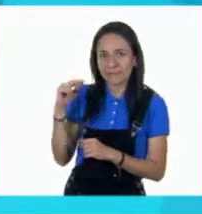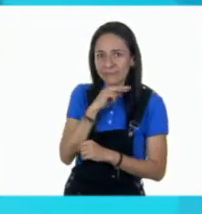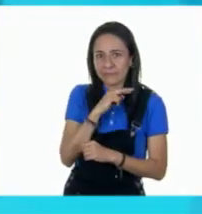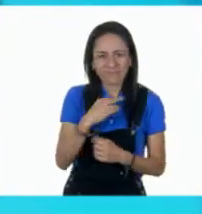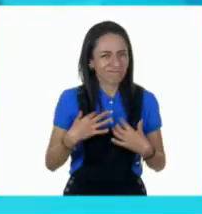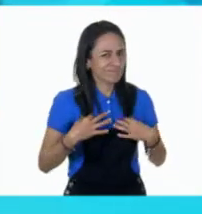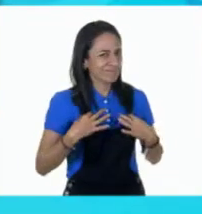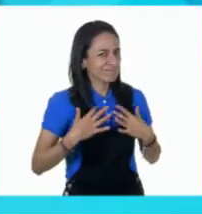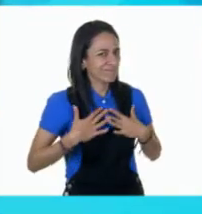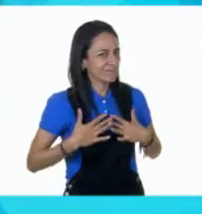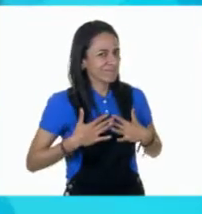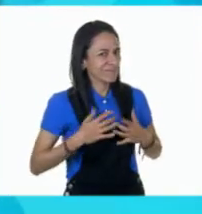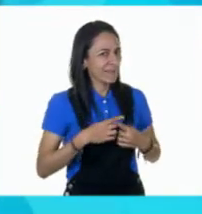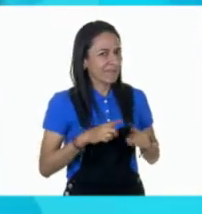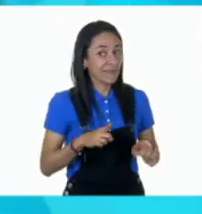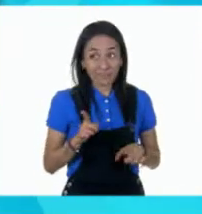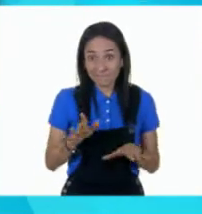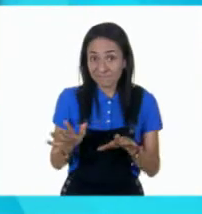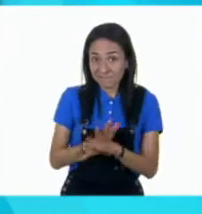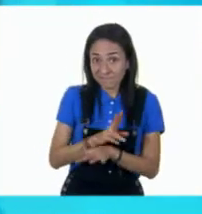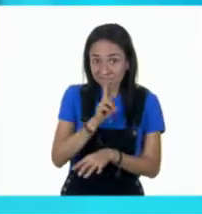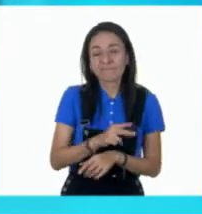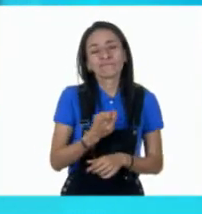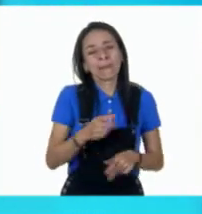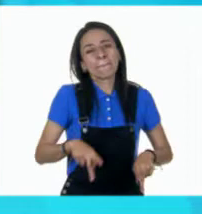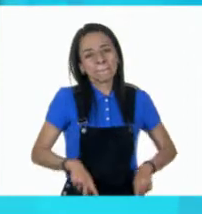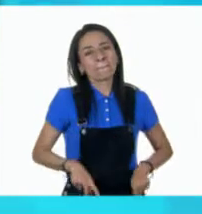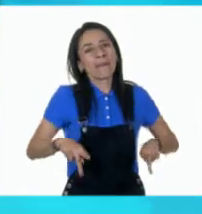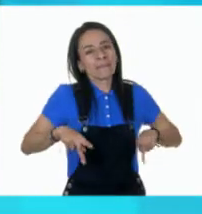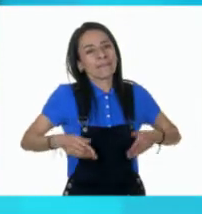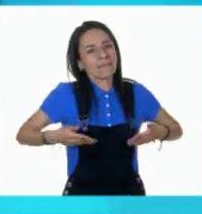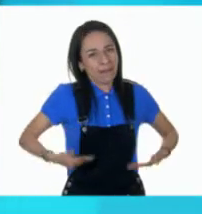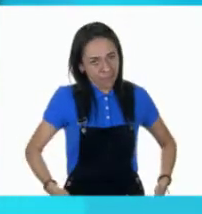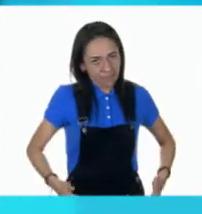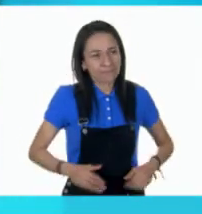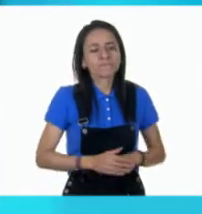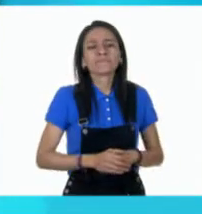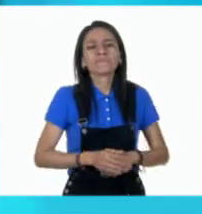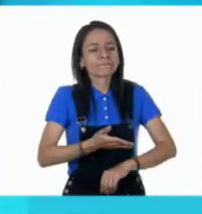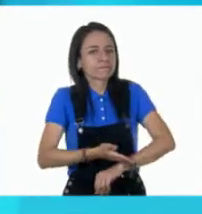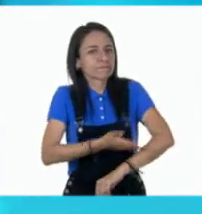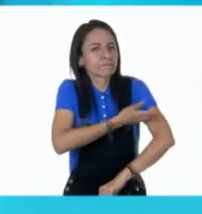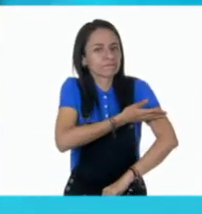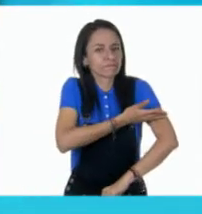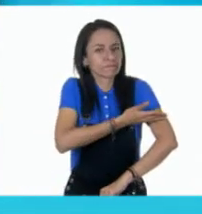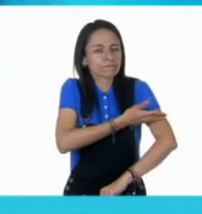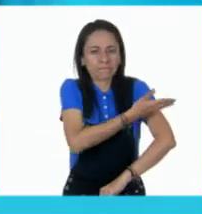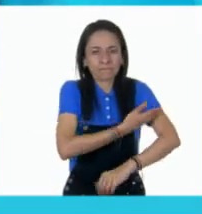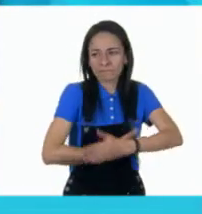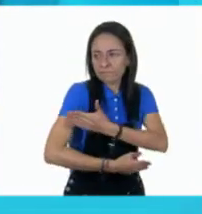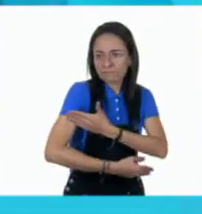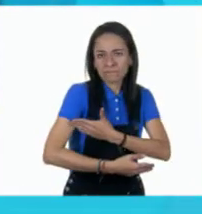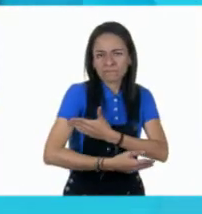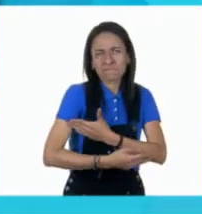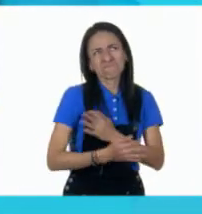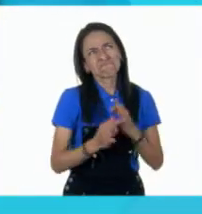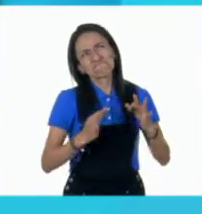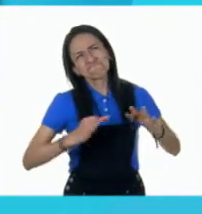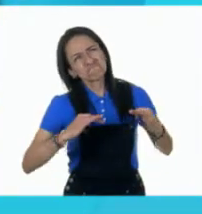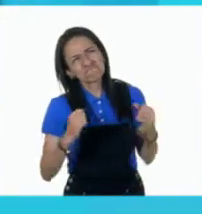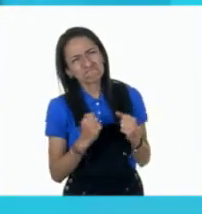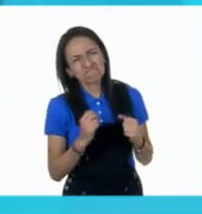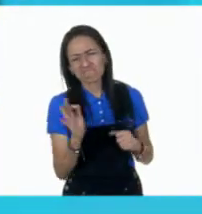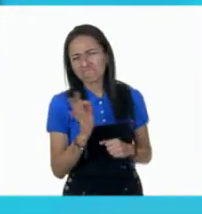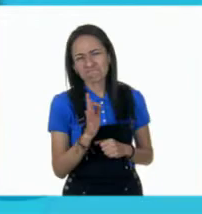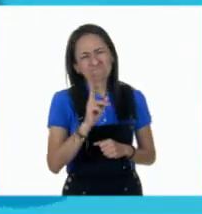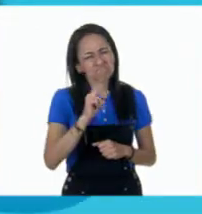Cambió totalmente. Exacto, ahora ya traen pantalón largo. Manga corta, que quiere decir que no está haciendo frío, cuando menos, ¿verdad? Claro.